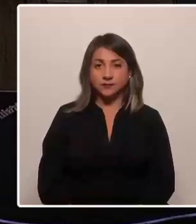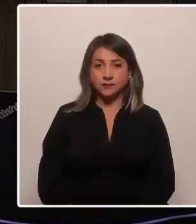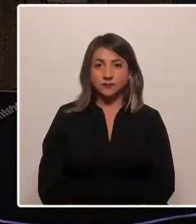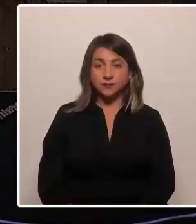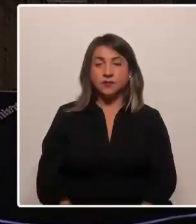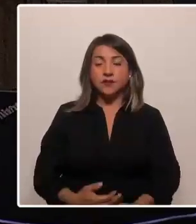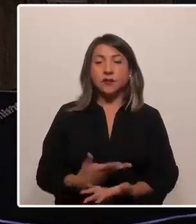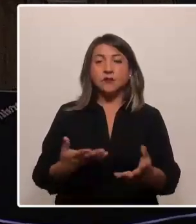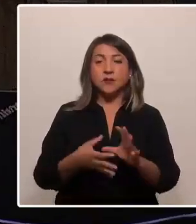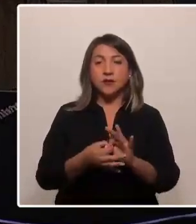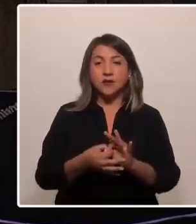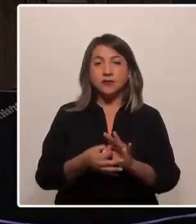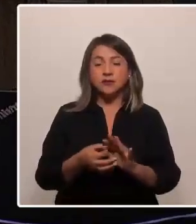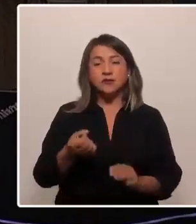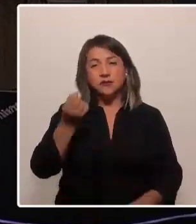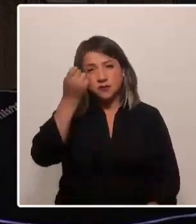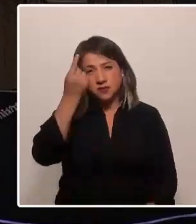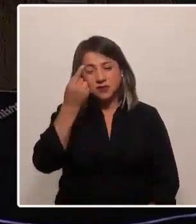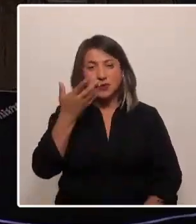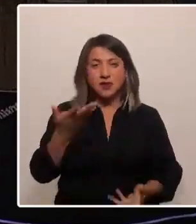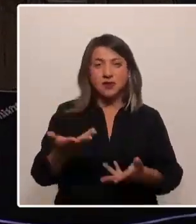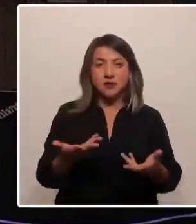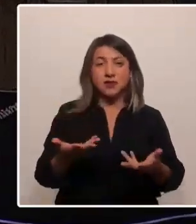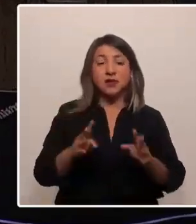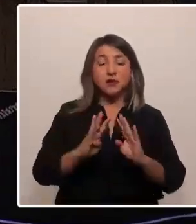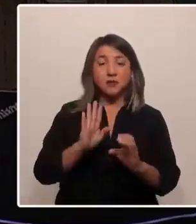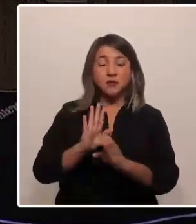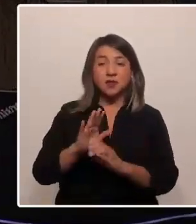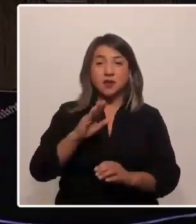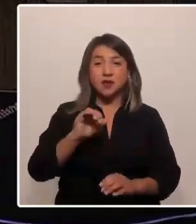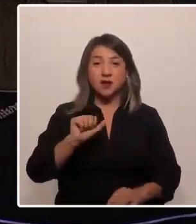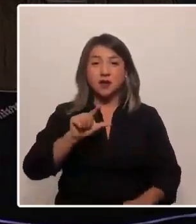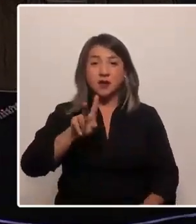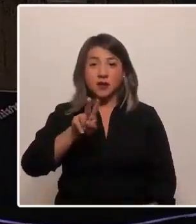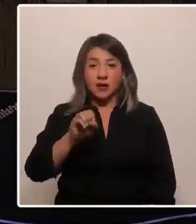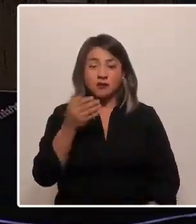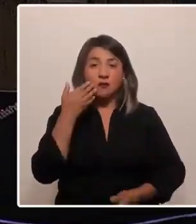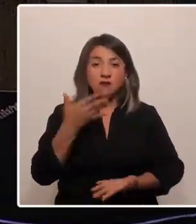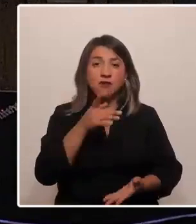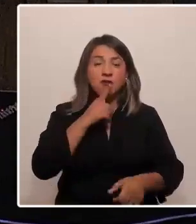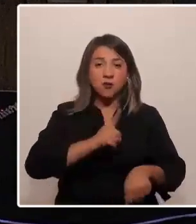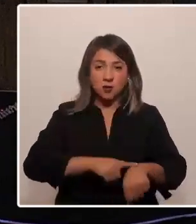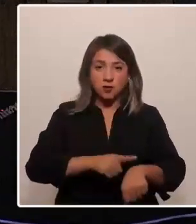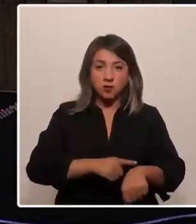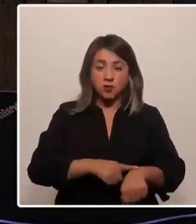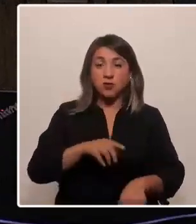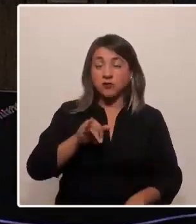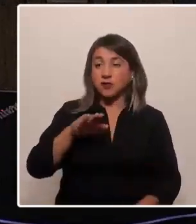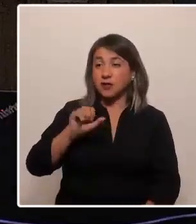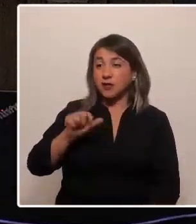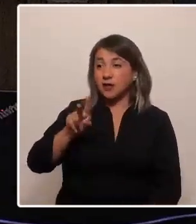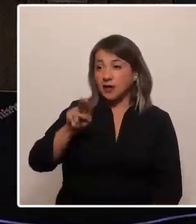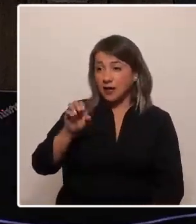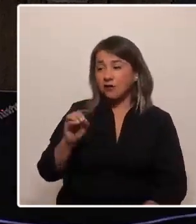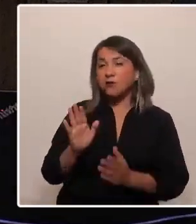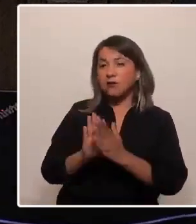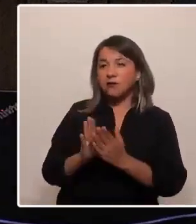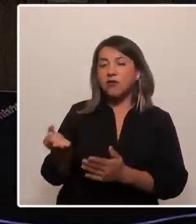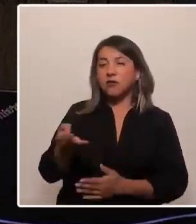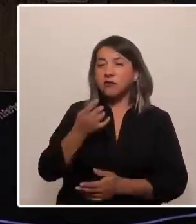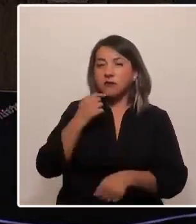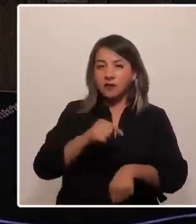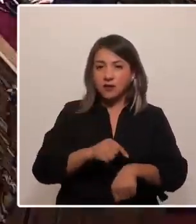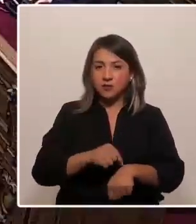Muchas gracias. Tengo entendido que el convencional Carlos Calvo me va a ceder sus minutos. Convencional Carlos Calvo, corrobore la sesión de tiempo, por